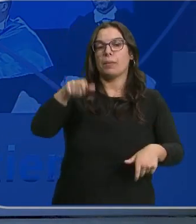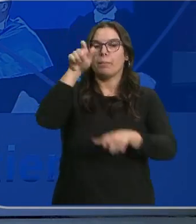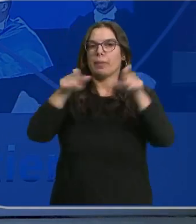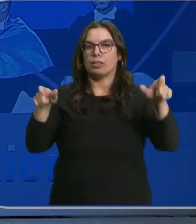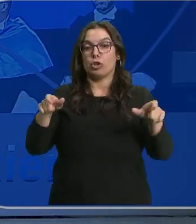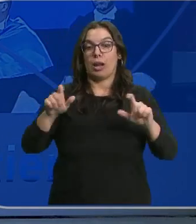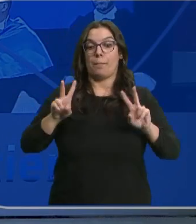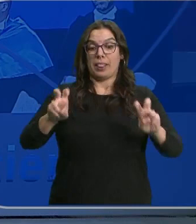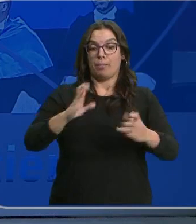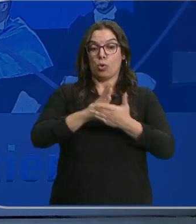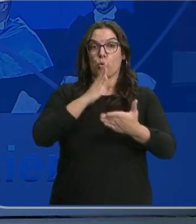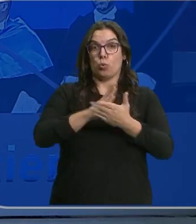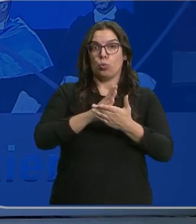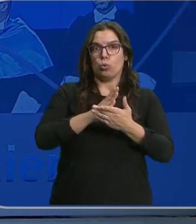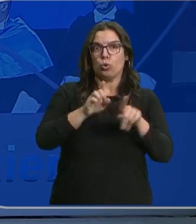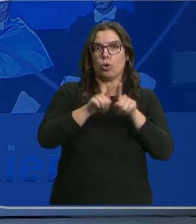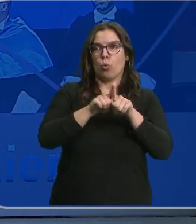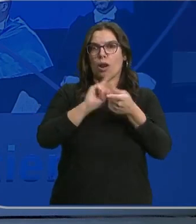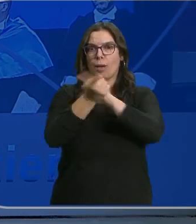que se produce al inicio de cada curso escolar.